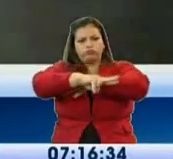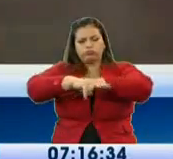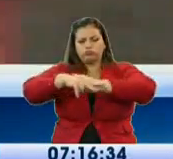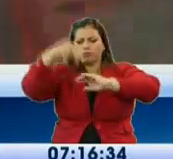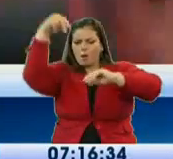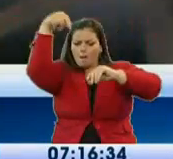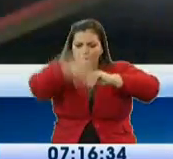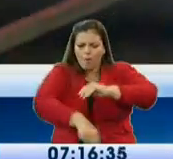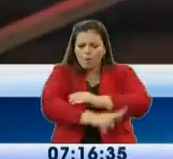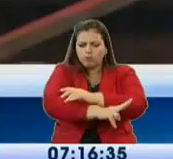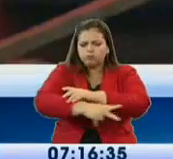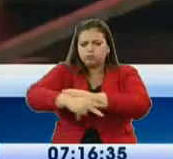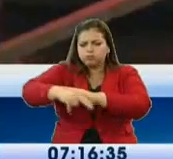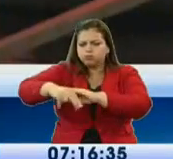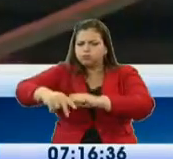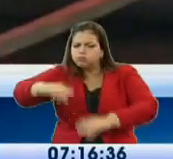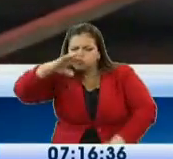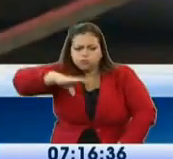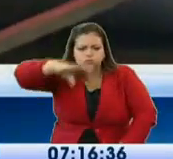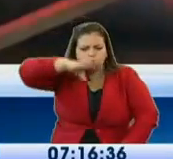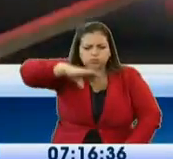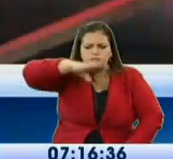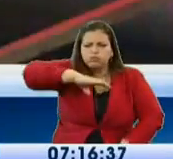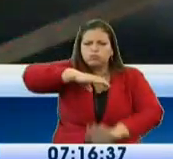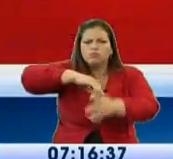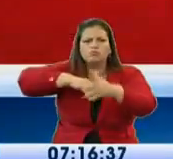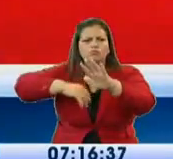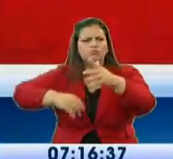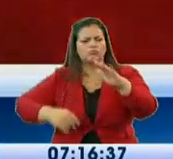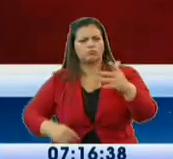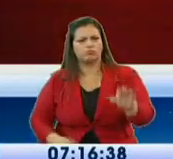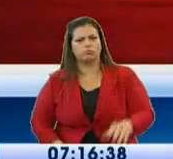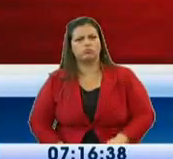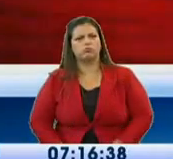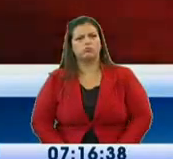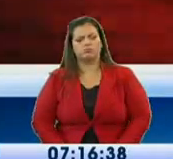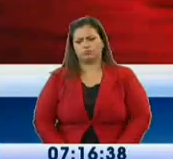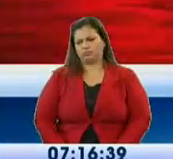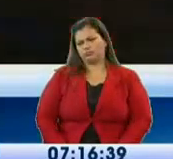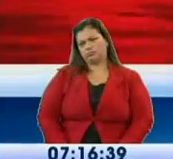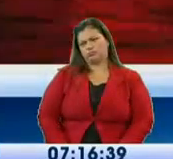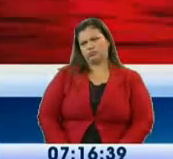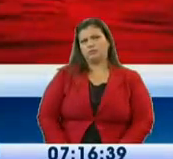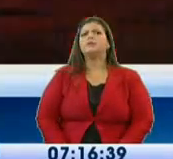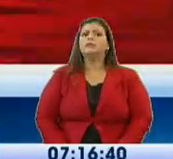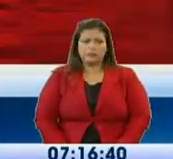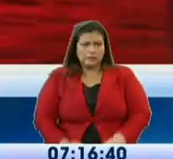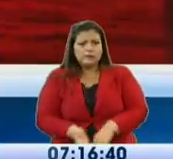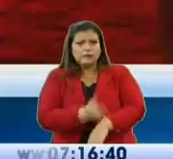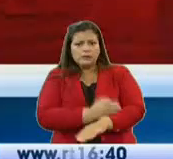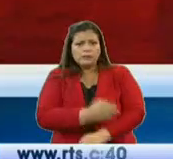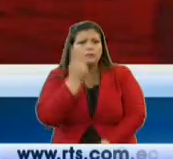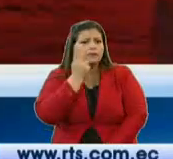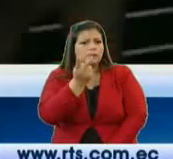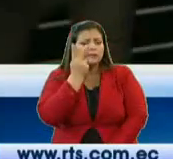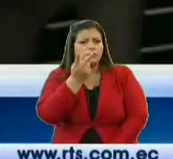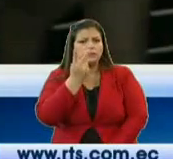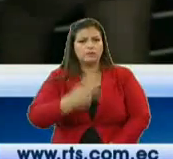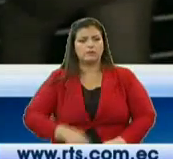las descripciones que los ciudadanos nos han manifestado, eso estamos igual con el compañero de los cuerpos del cuerpo del bombero